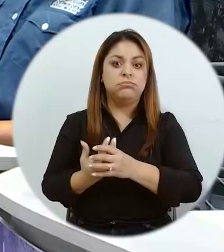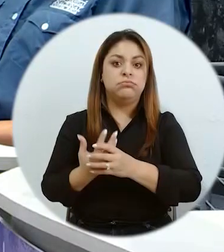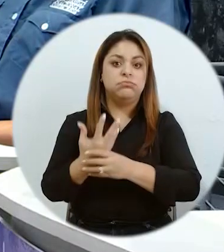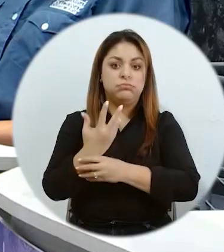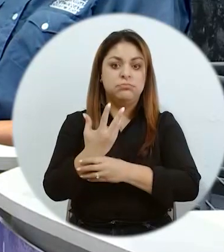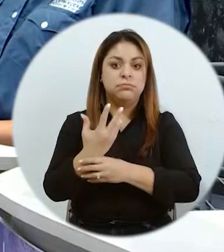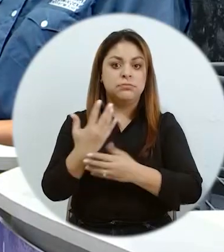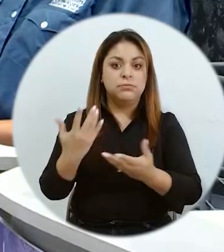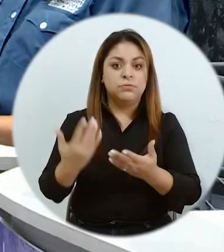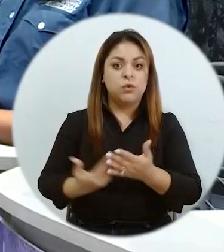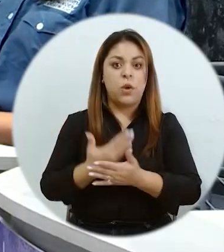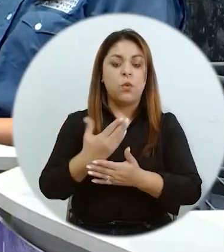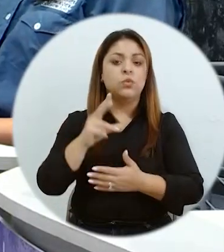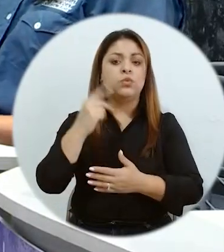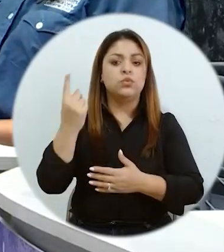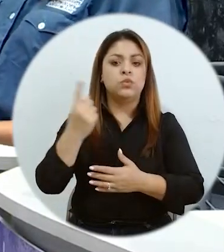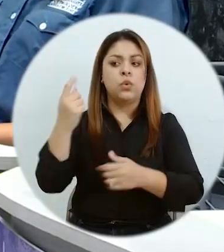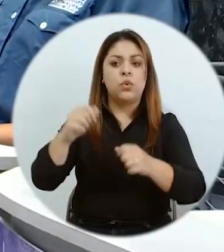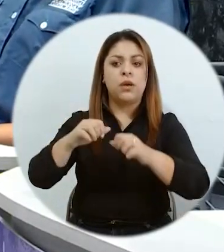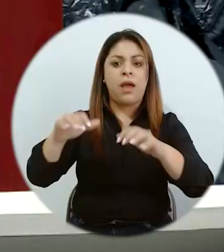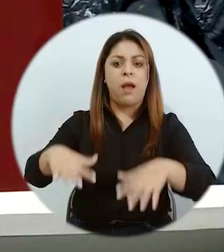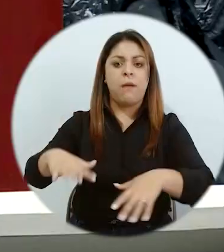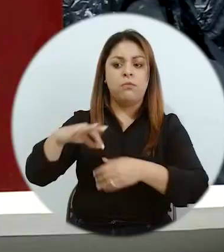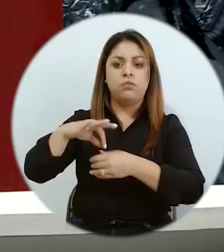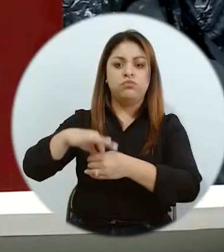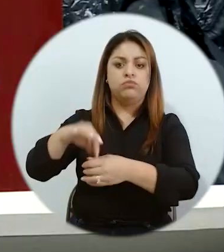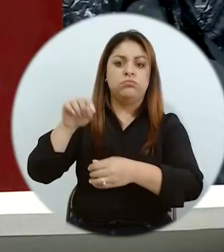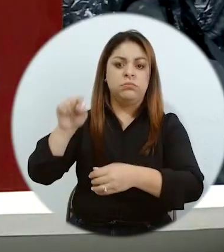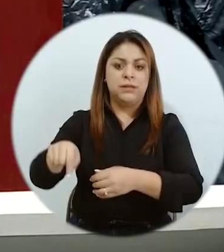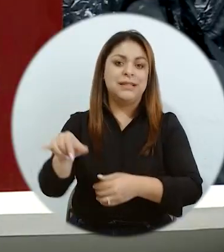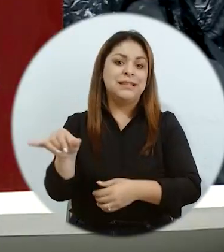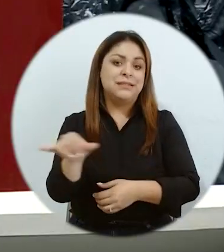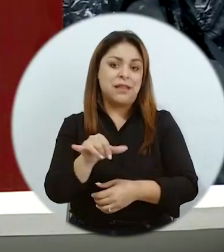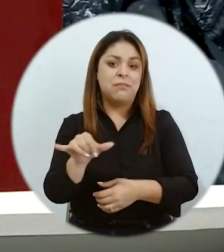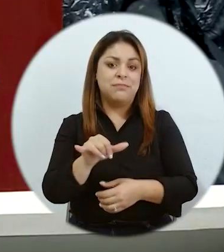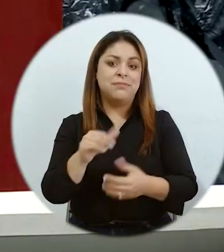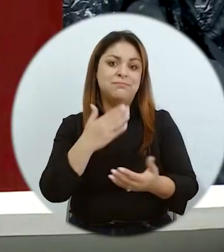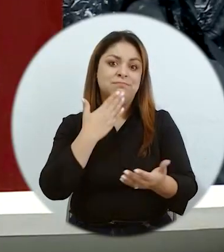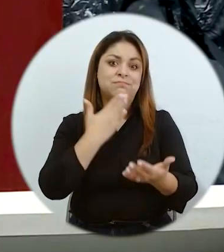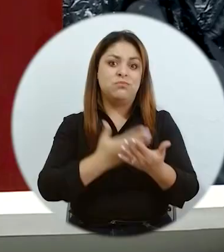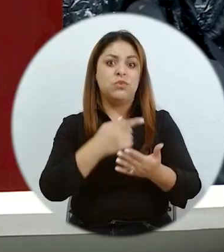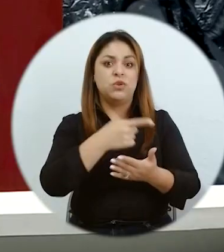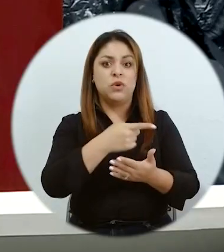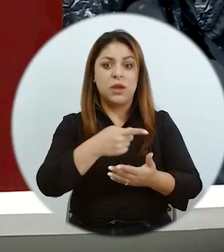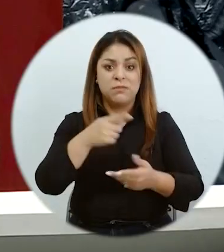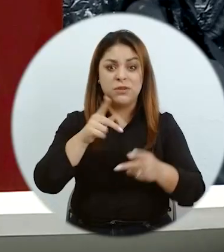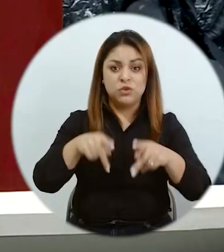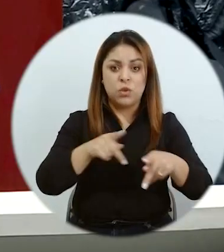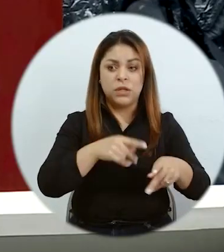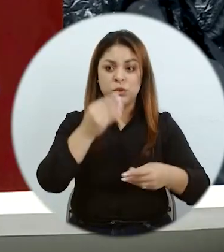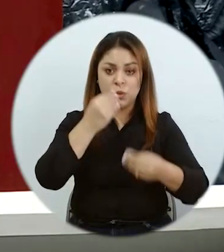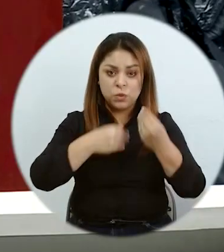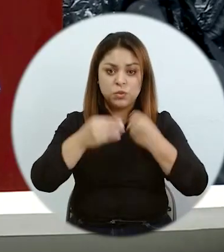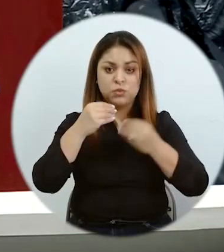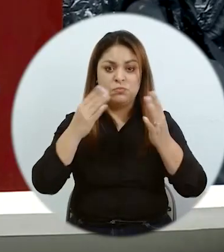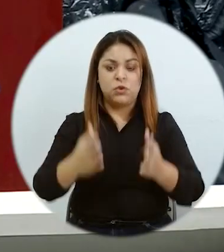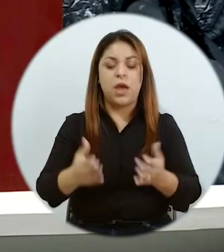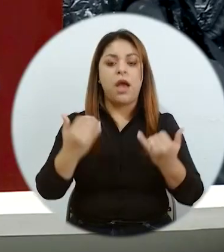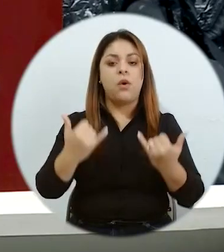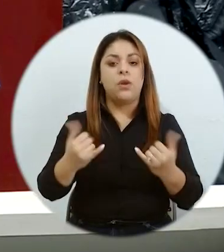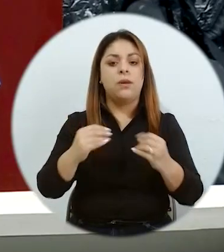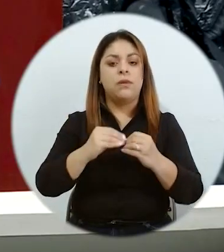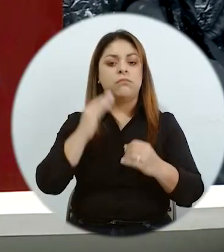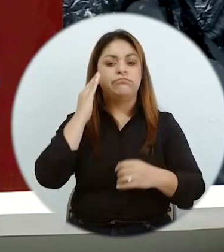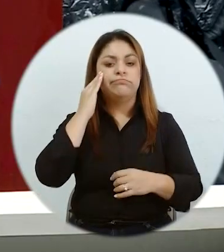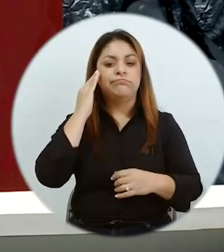en el campo, sino dichosamente también en los consumidores, que están tomando más conciencia